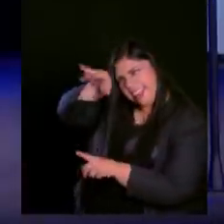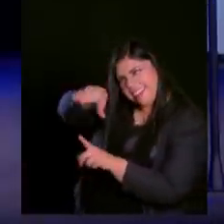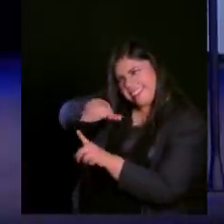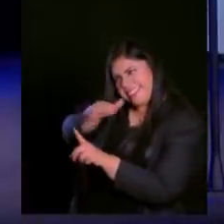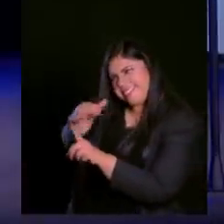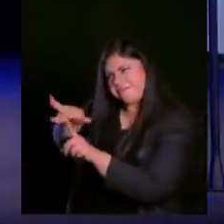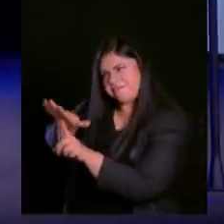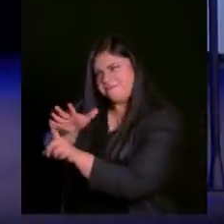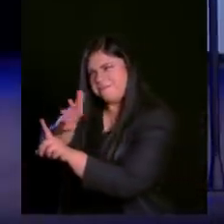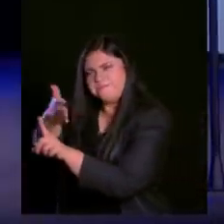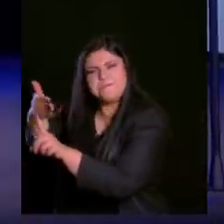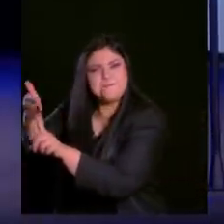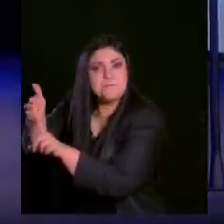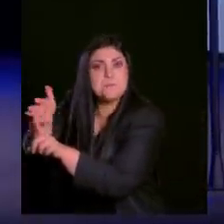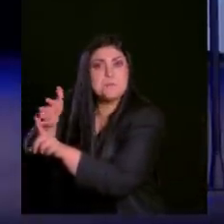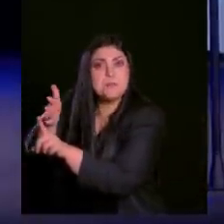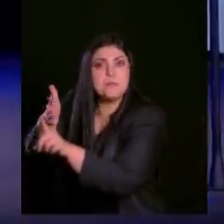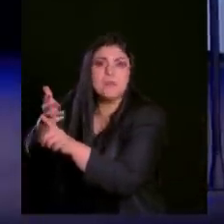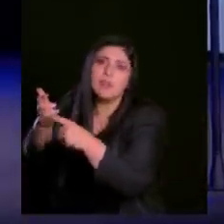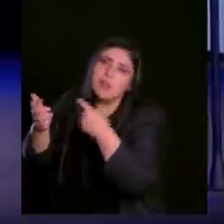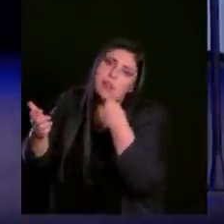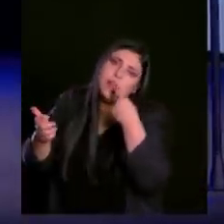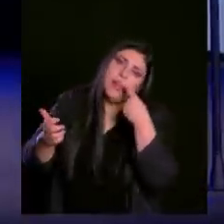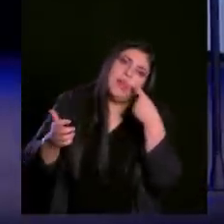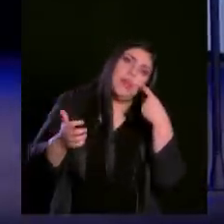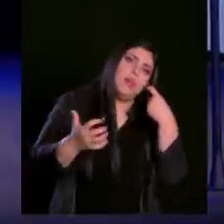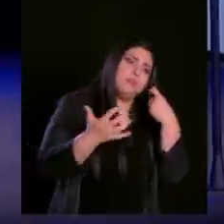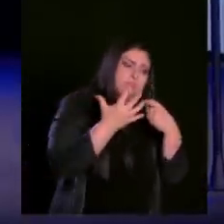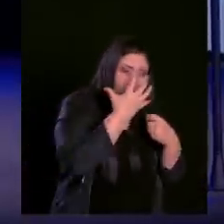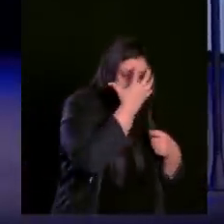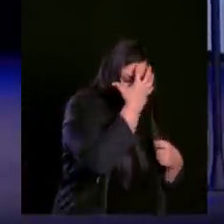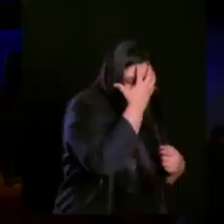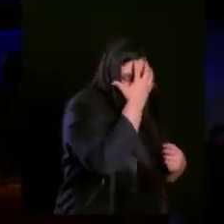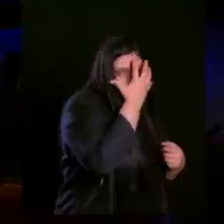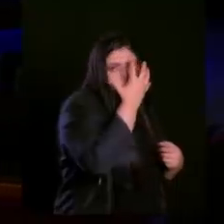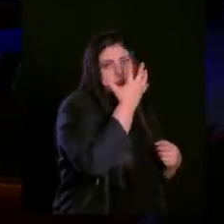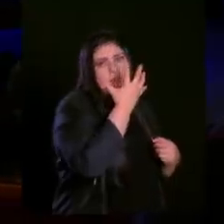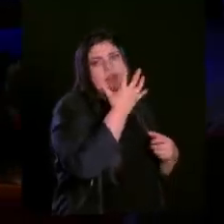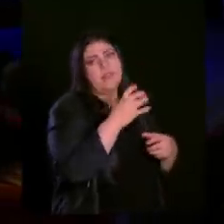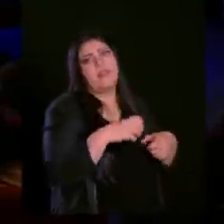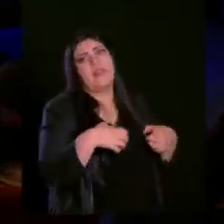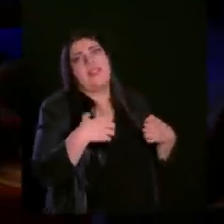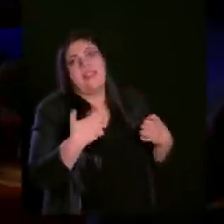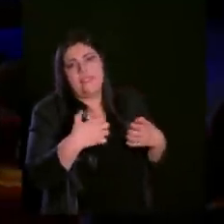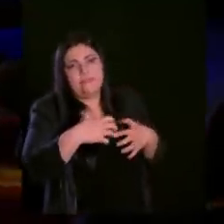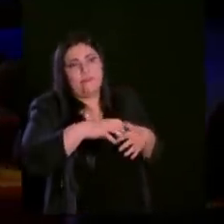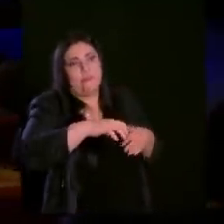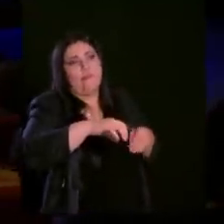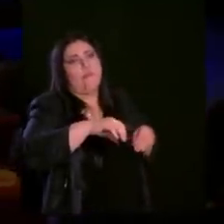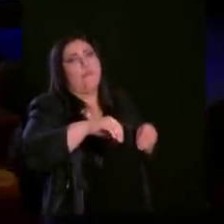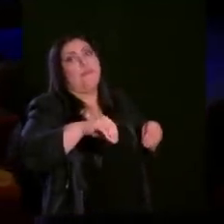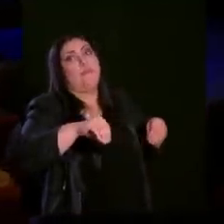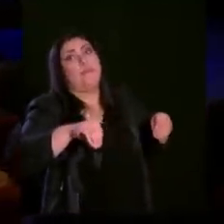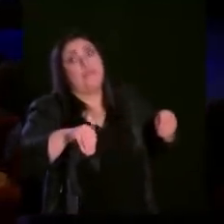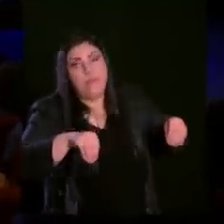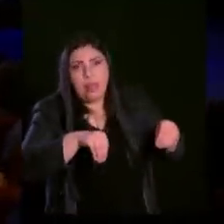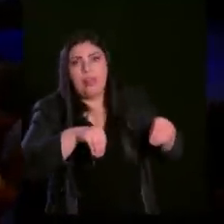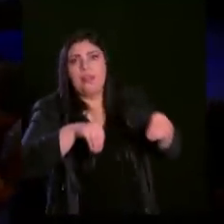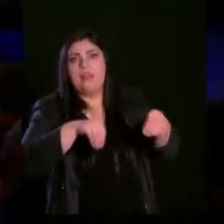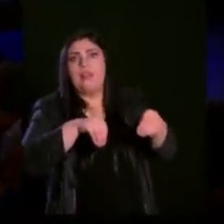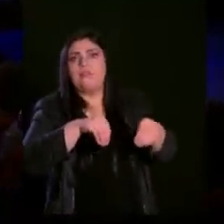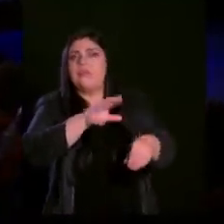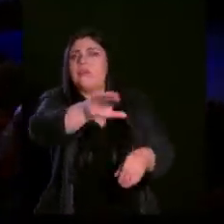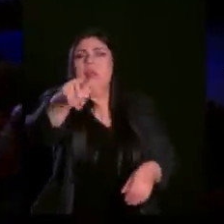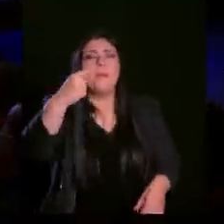estos dos seres humanos y la historia cambió a todos ustedes les hablo esto por favor llévese este